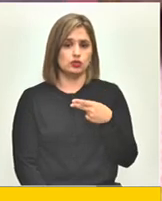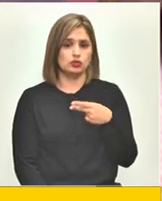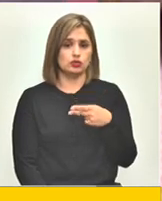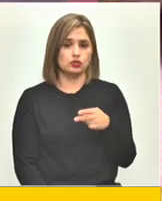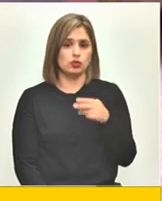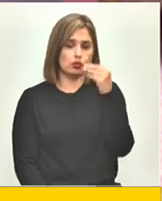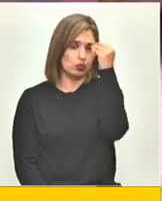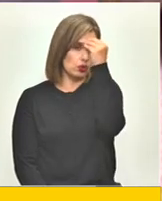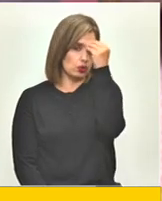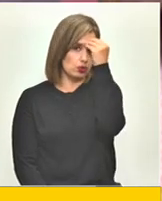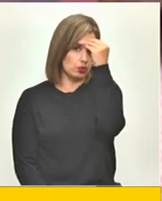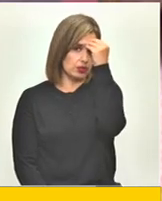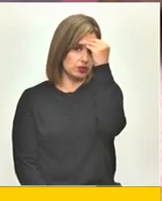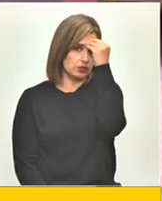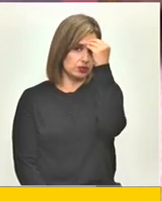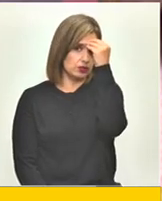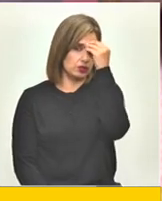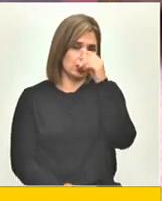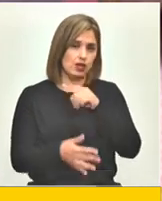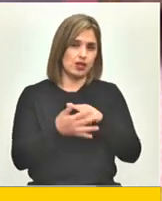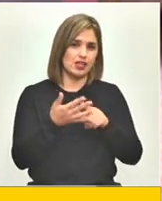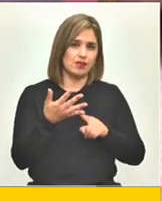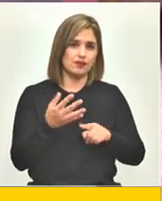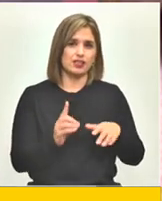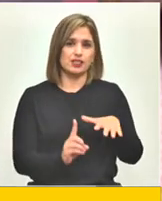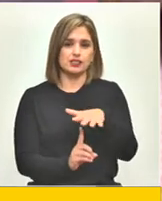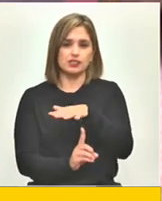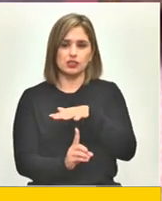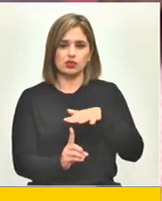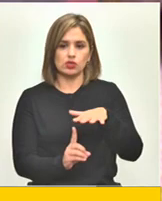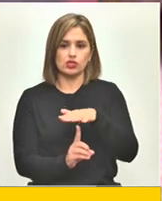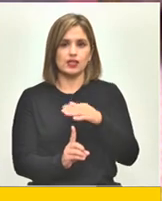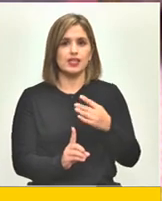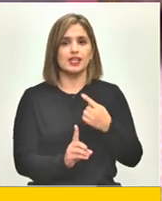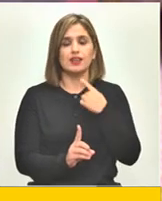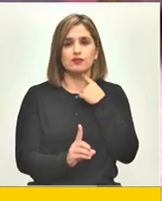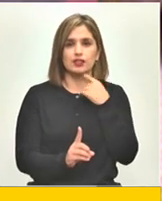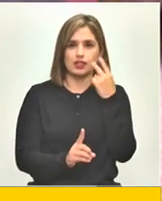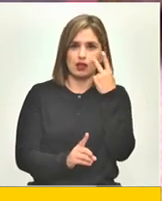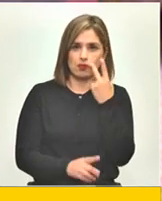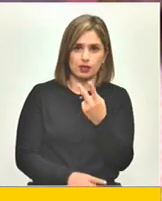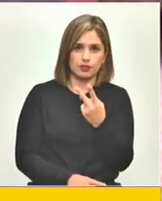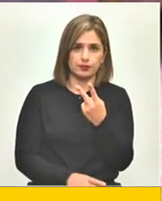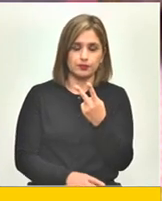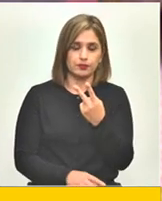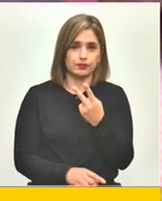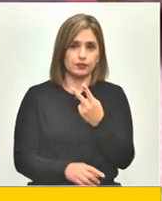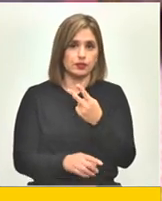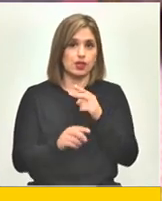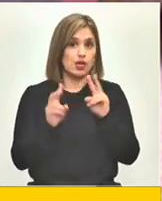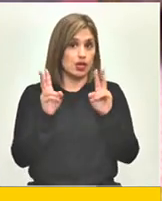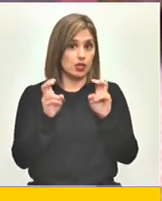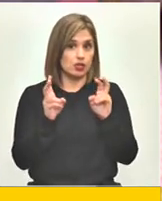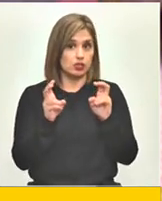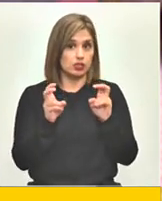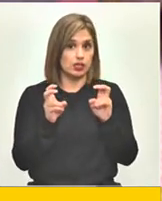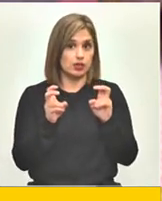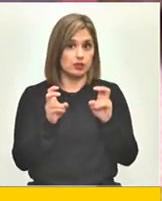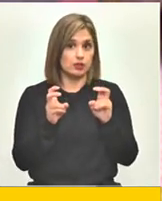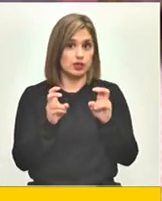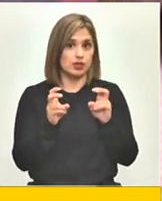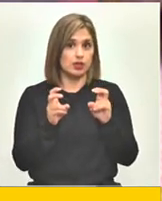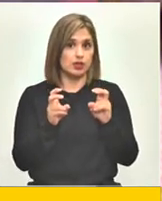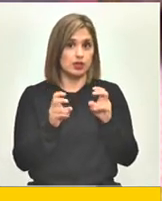preocupación respecto de una serie de situaciones que les ha tocado evidenciar entre los temas que esta mesa se encuentra